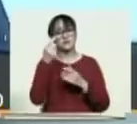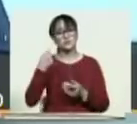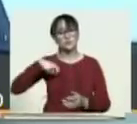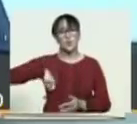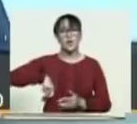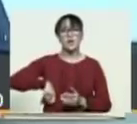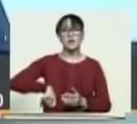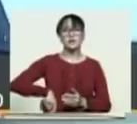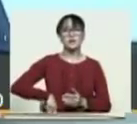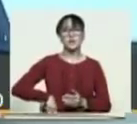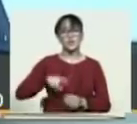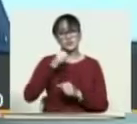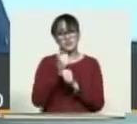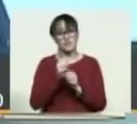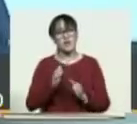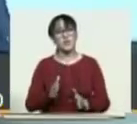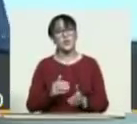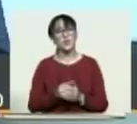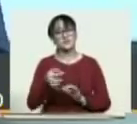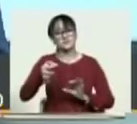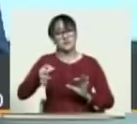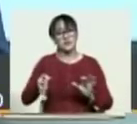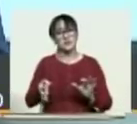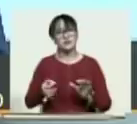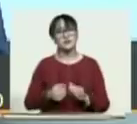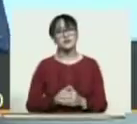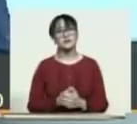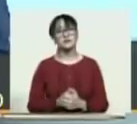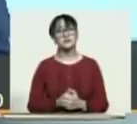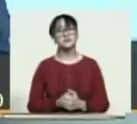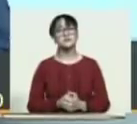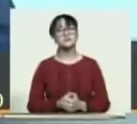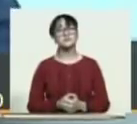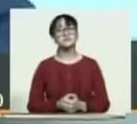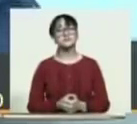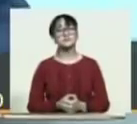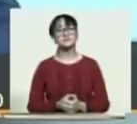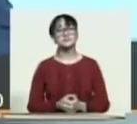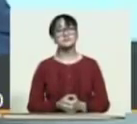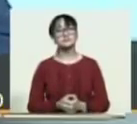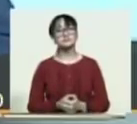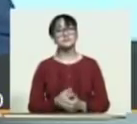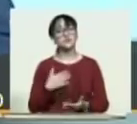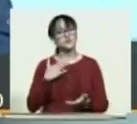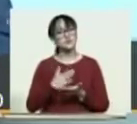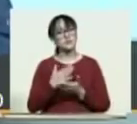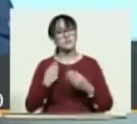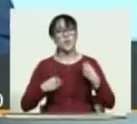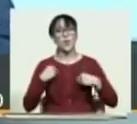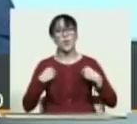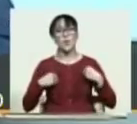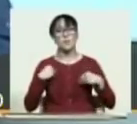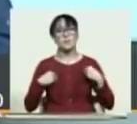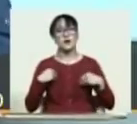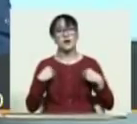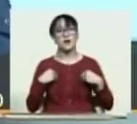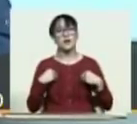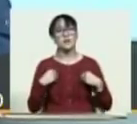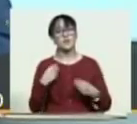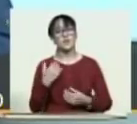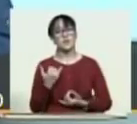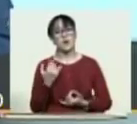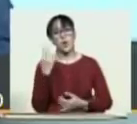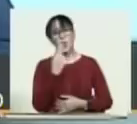salarios de los trabajadores, el cestatique. Por eso, siempre preocupado,